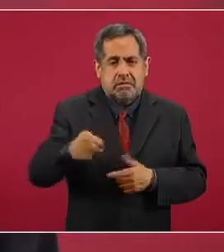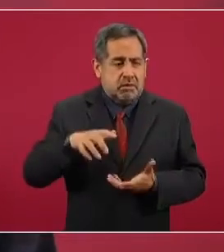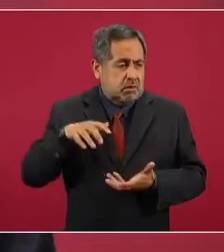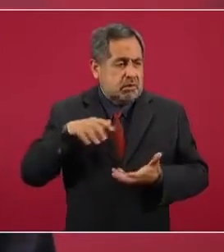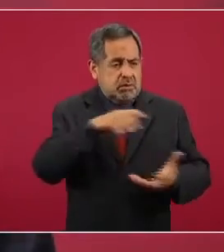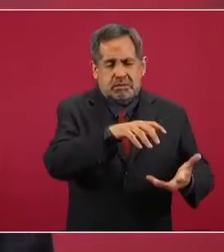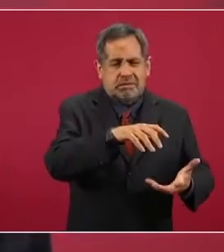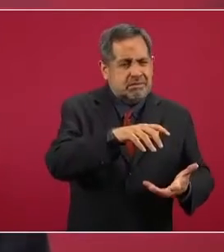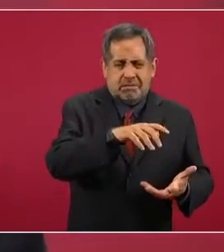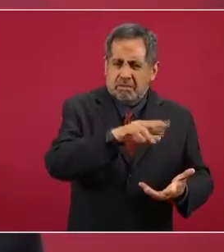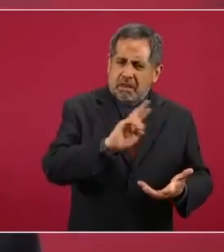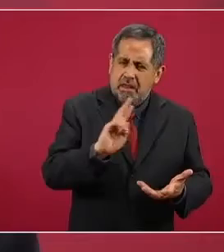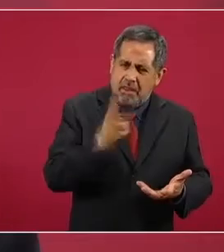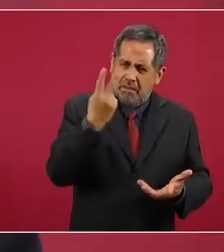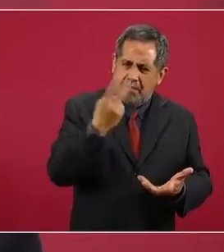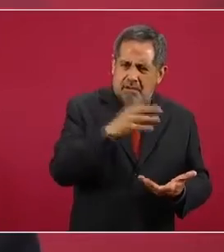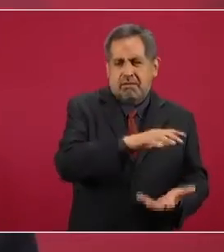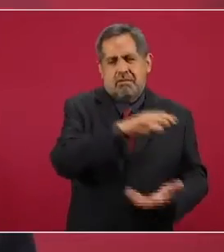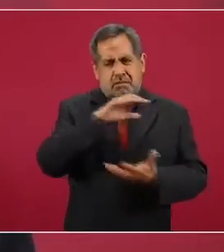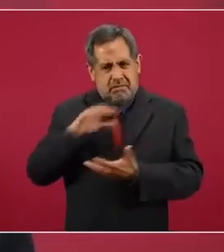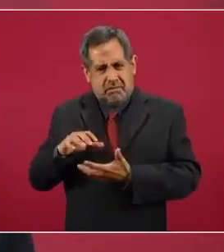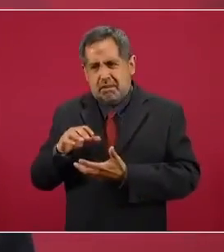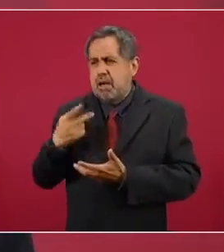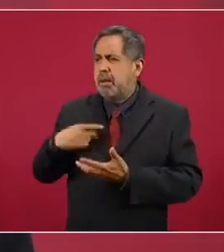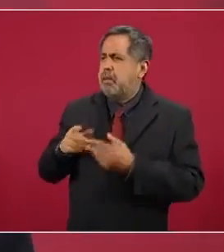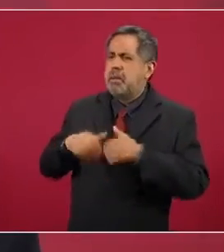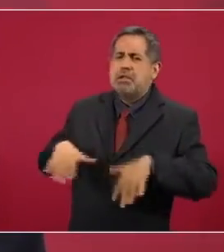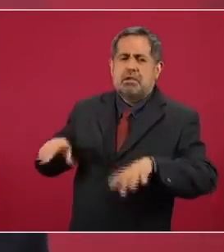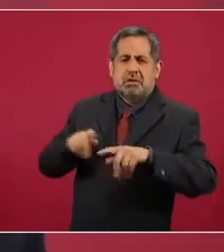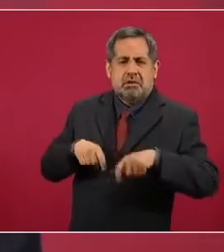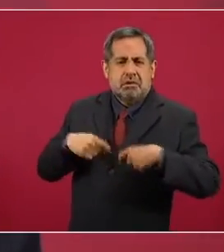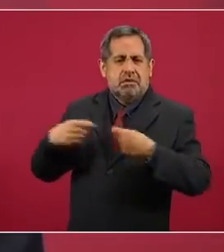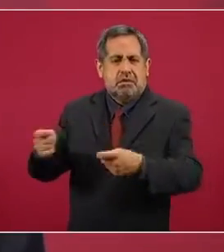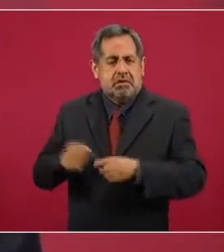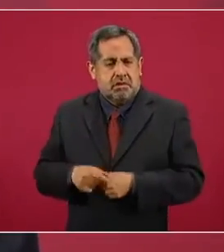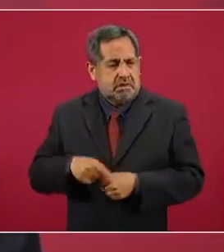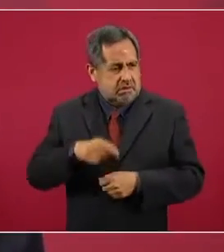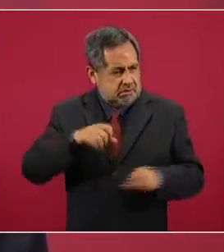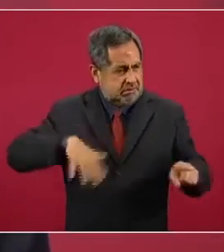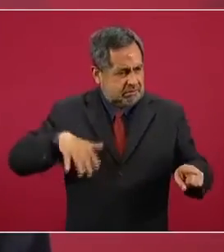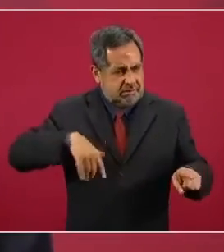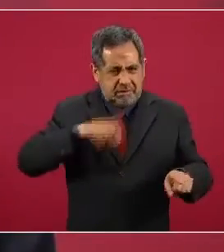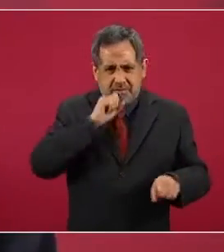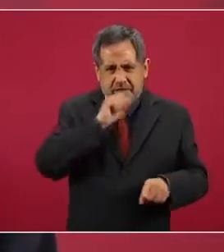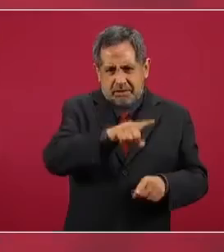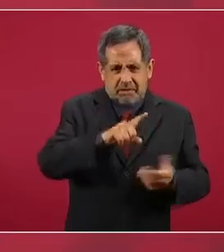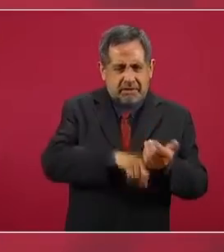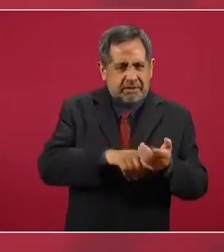devuelvan al pueblo, que lo entreguen como tú lo estás